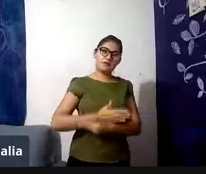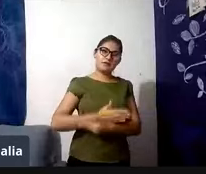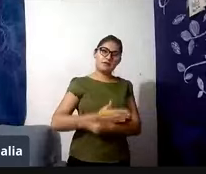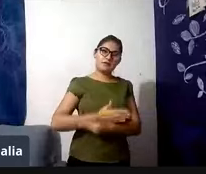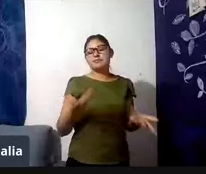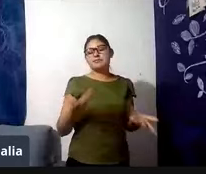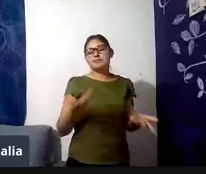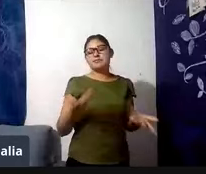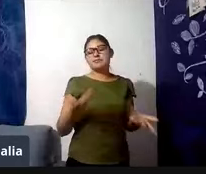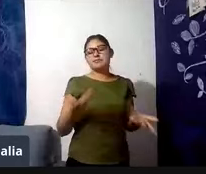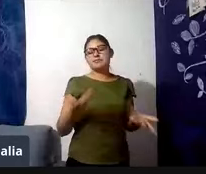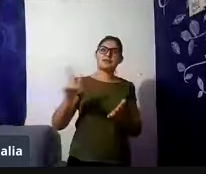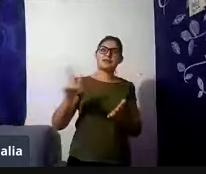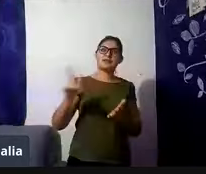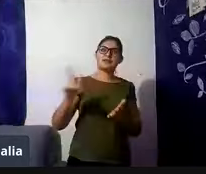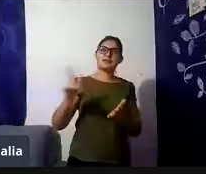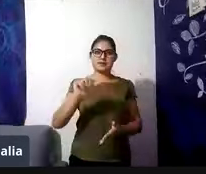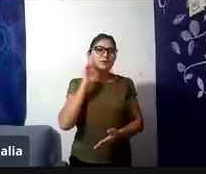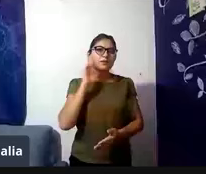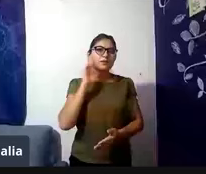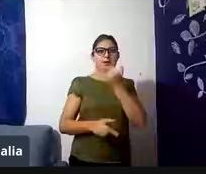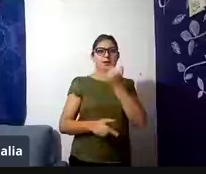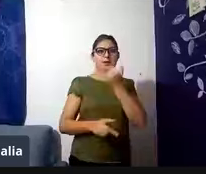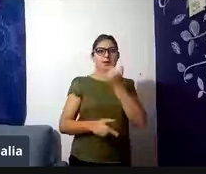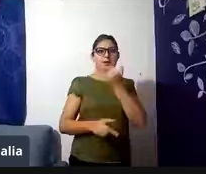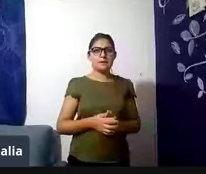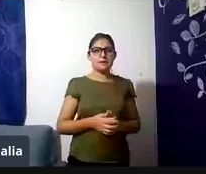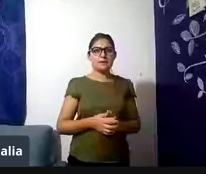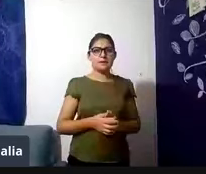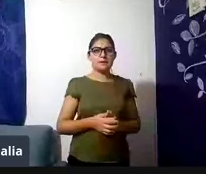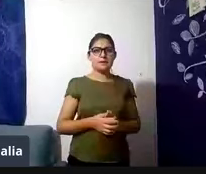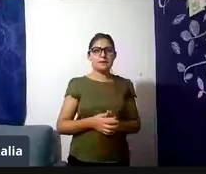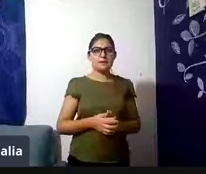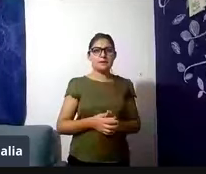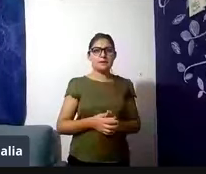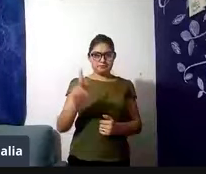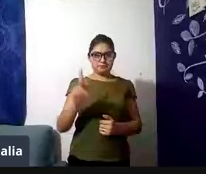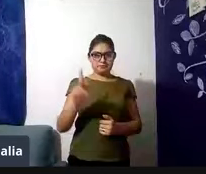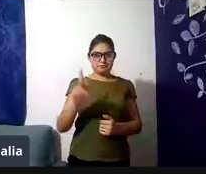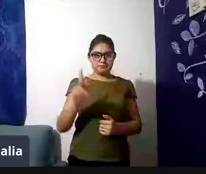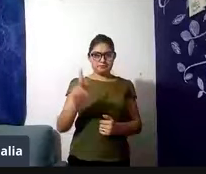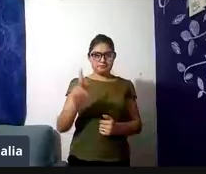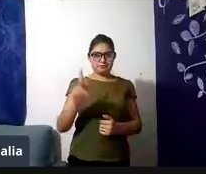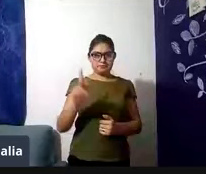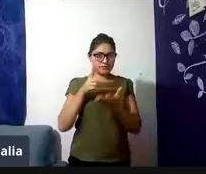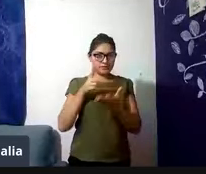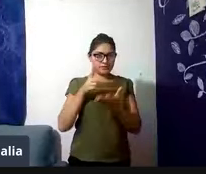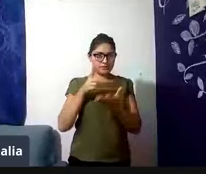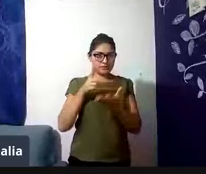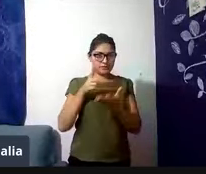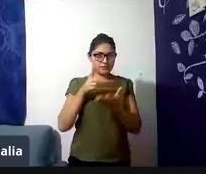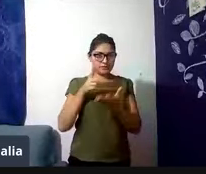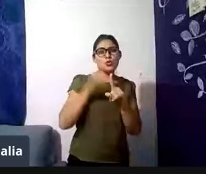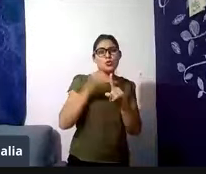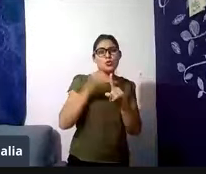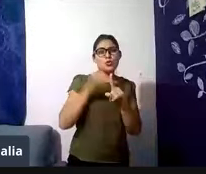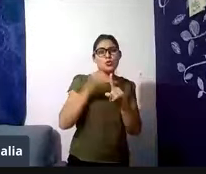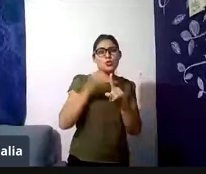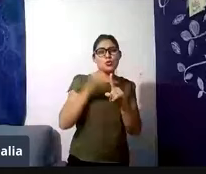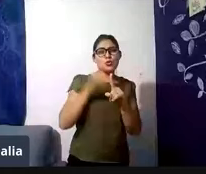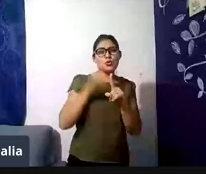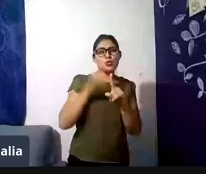Me gustaría que se hablara no solo de niños pequeños. ¿Cómo lidiar con eso y con la calumnia y el desprestigio?